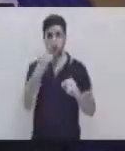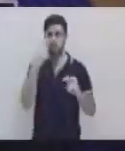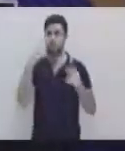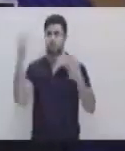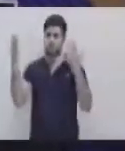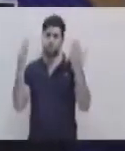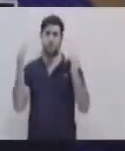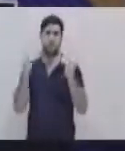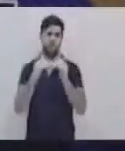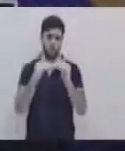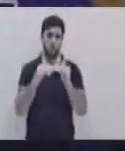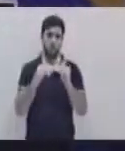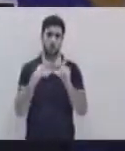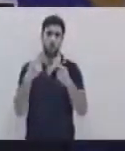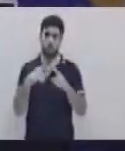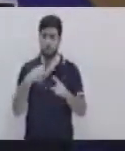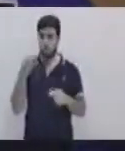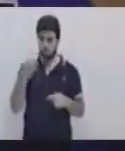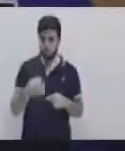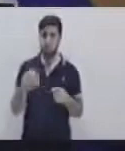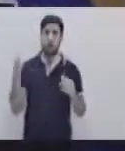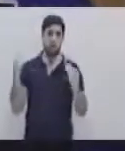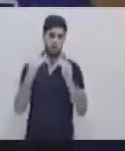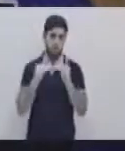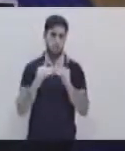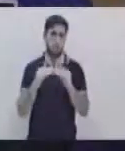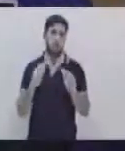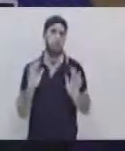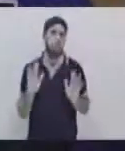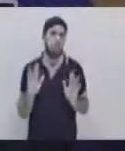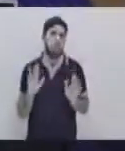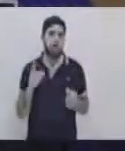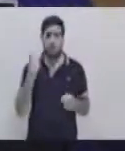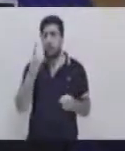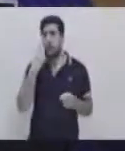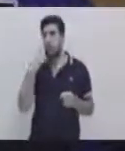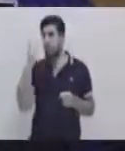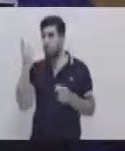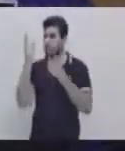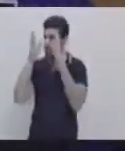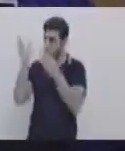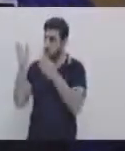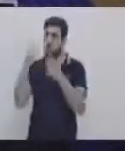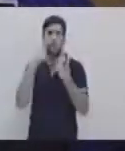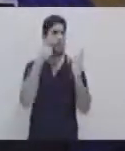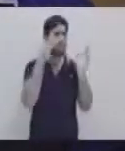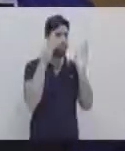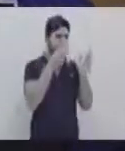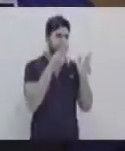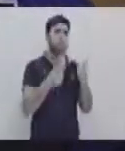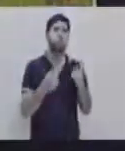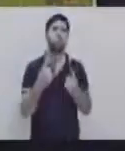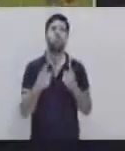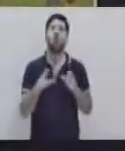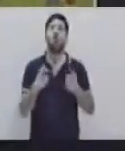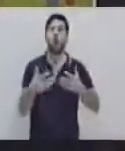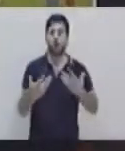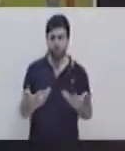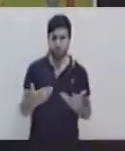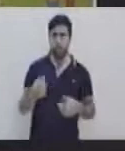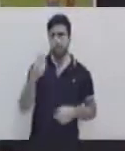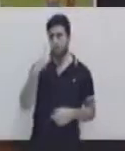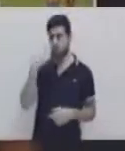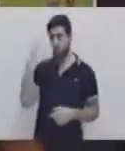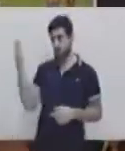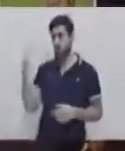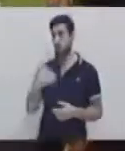Aparentemente se ven iguales, pero si lo vemos detenidamente, podremos observar algunas diferencias.